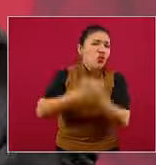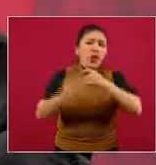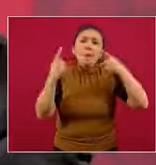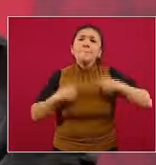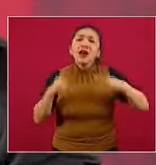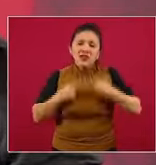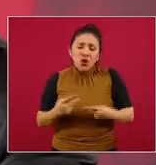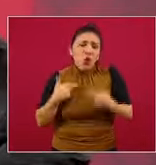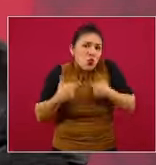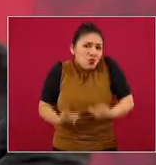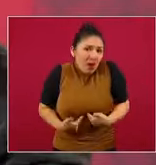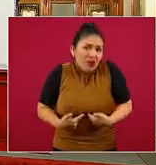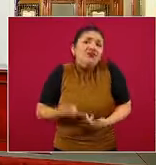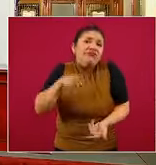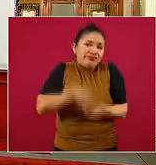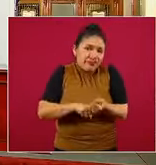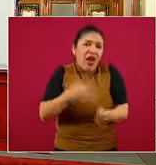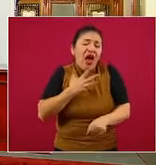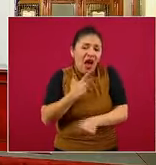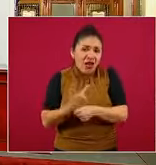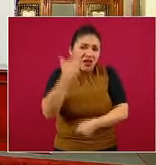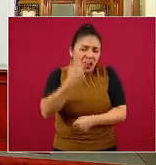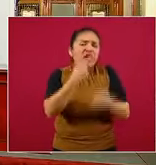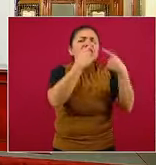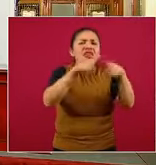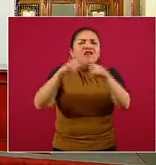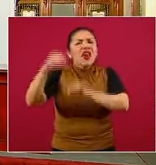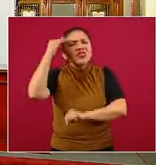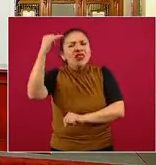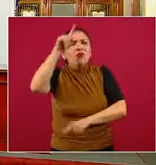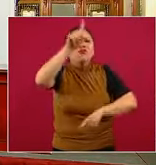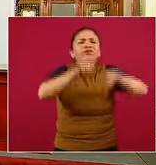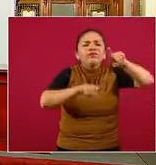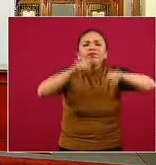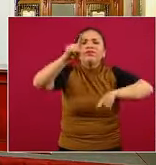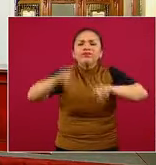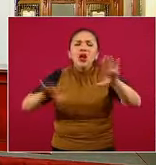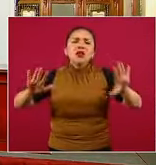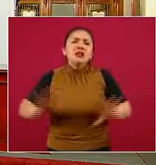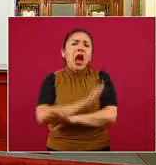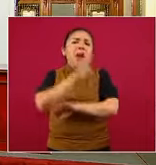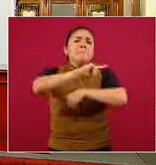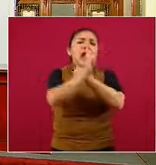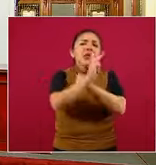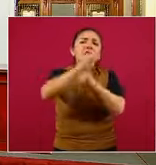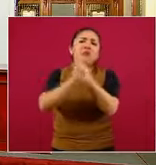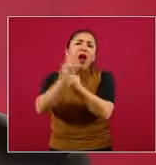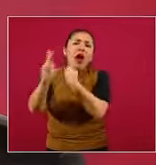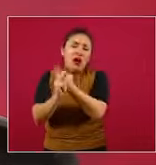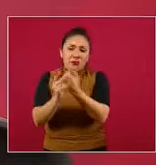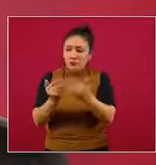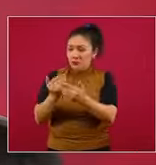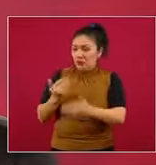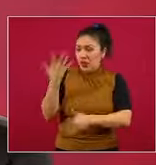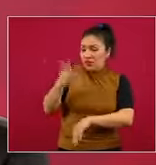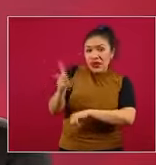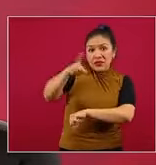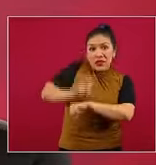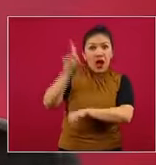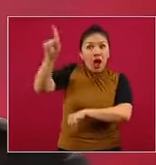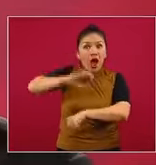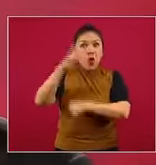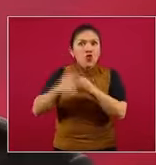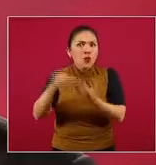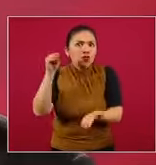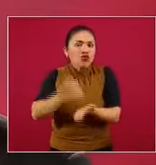en distintos ritmos, en distintos calendarios, va a ir afectando a los distintos países. Hace 10 días Europa